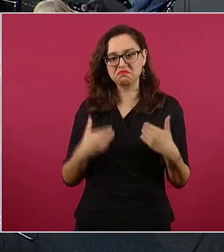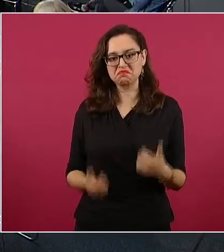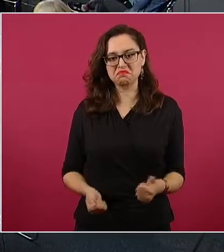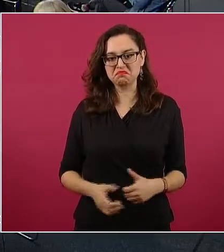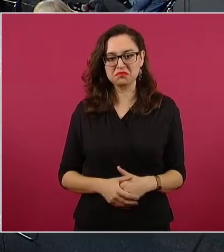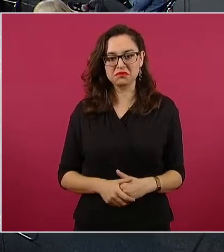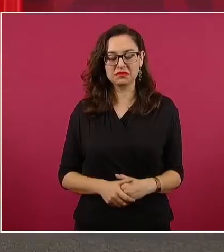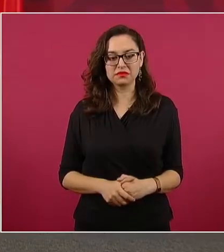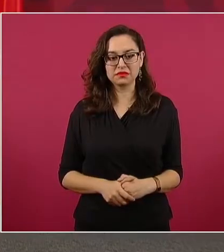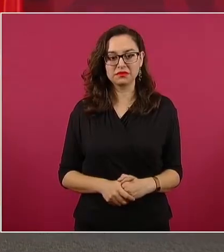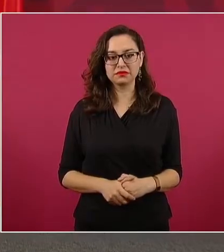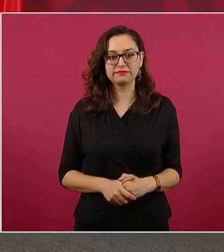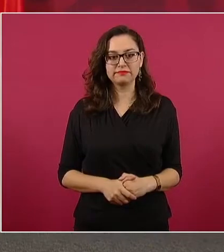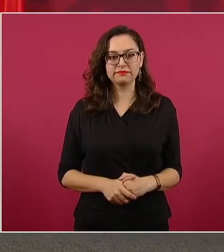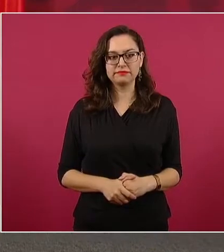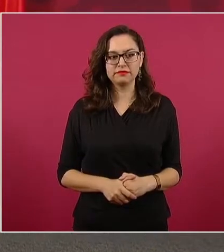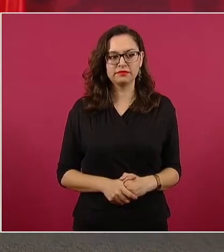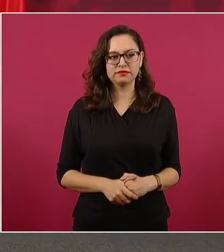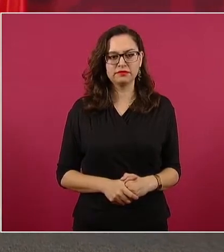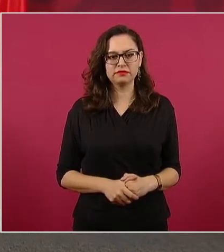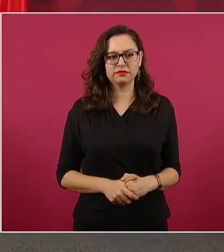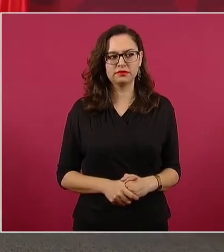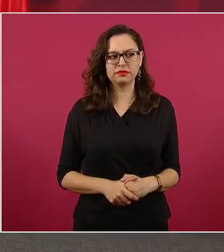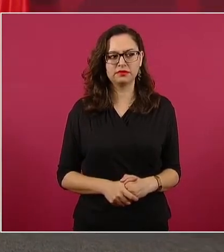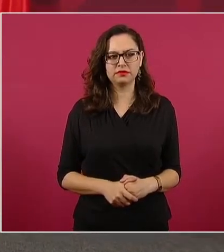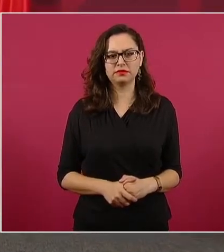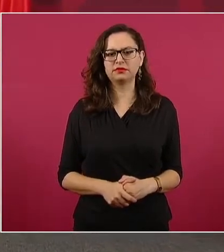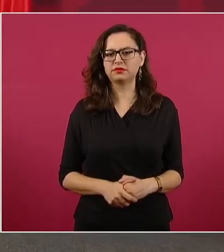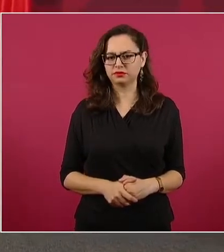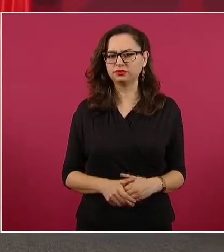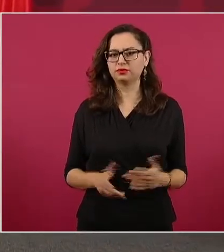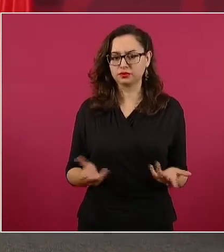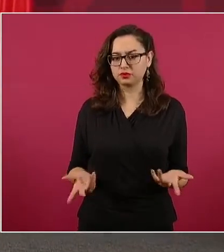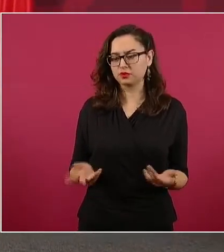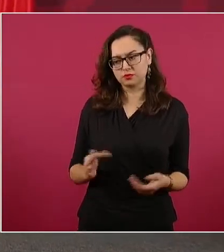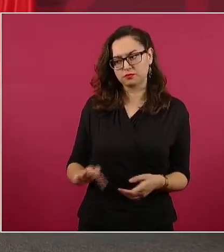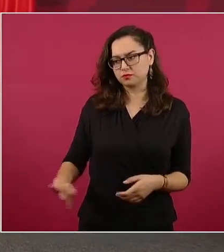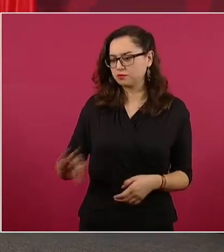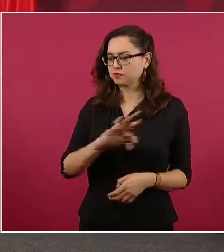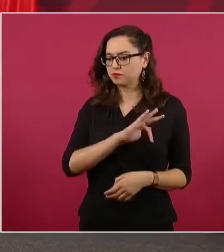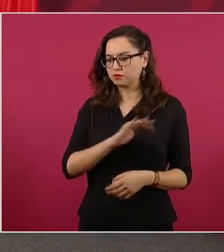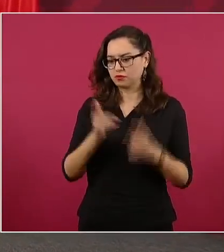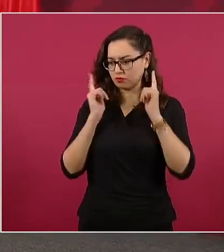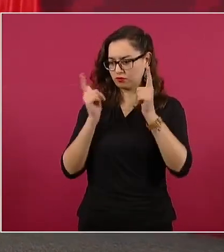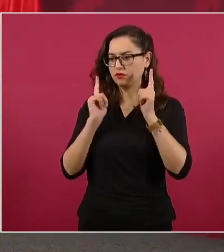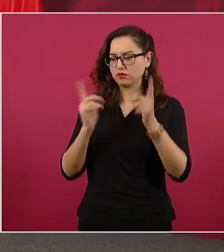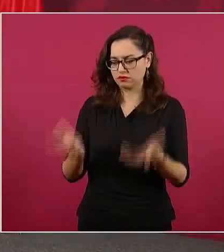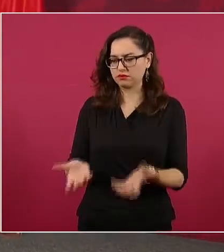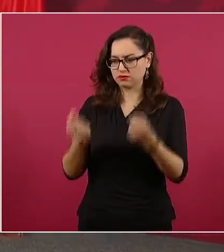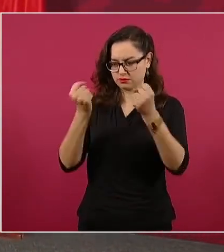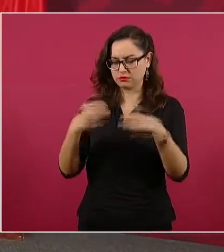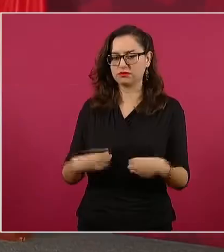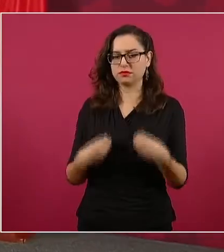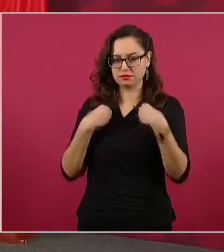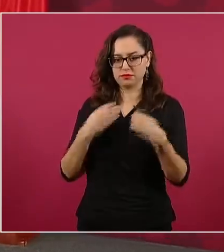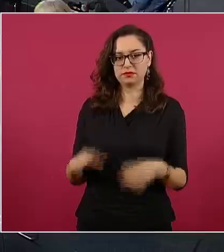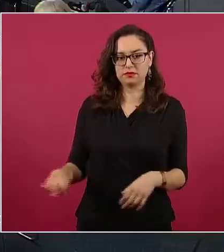No descartamos nada. No perdamos la esperanza, la fe de rescatarlos.